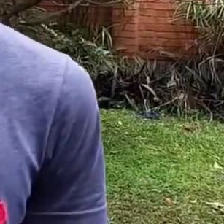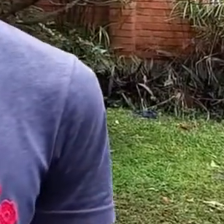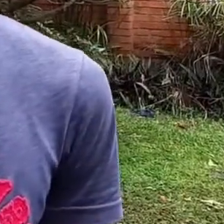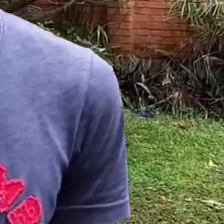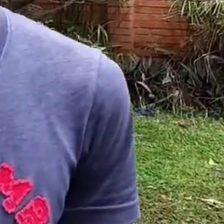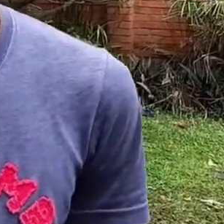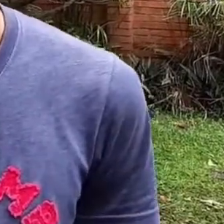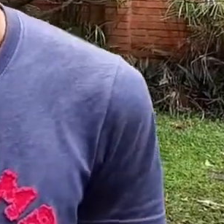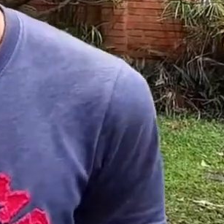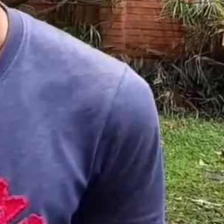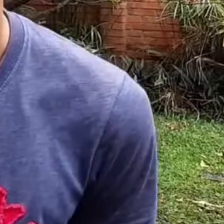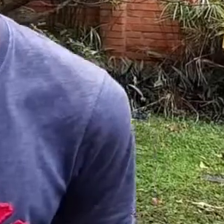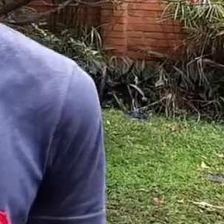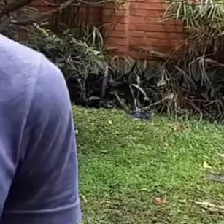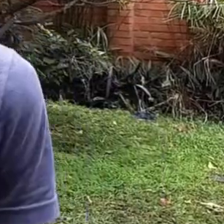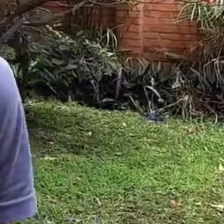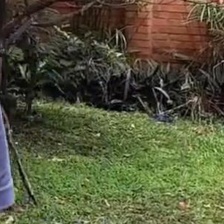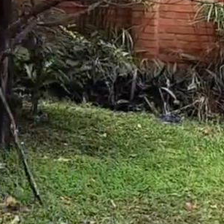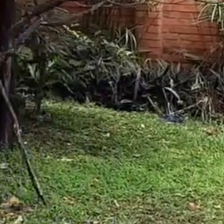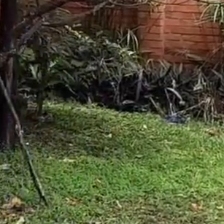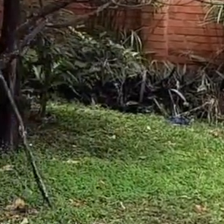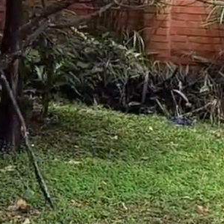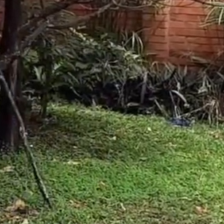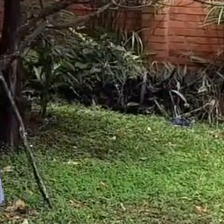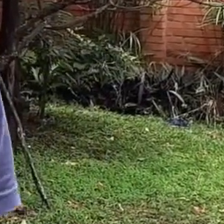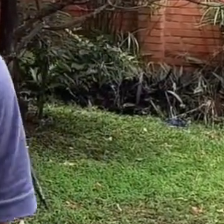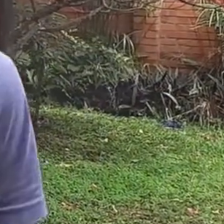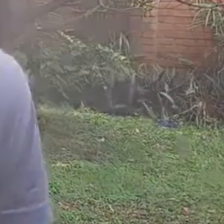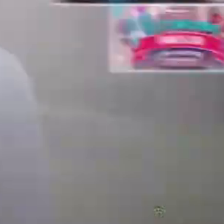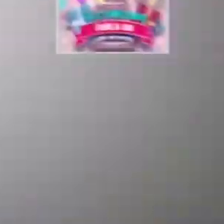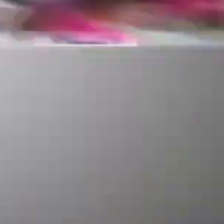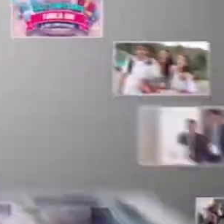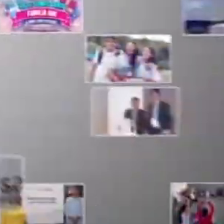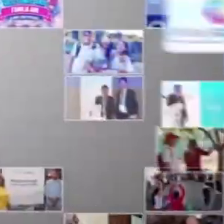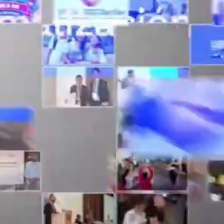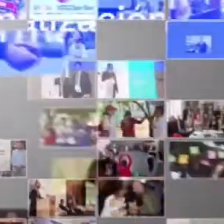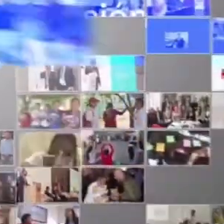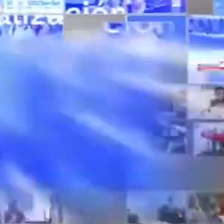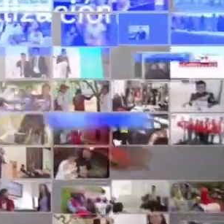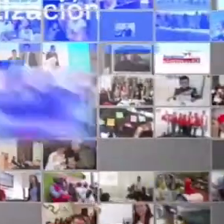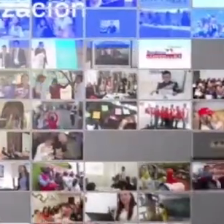a las familias y a las comunidades el proceso de reincorporación?